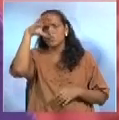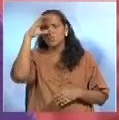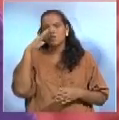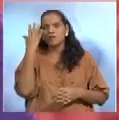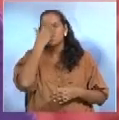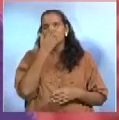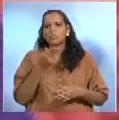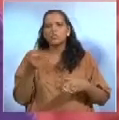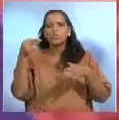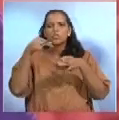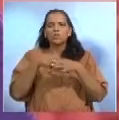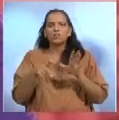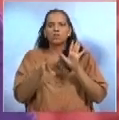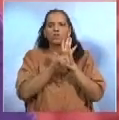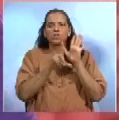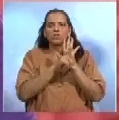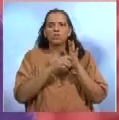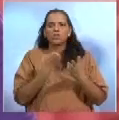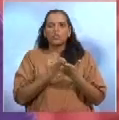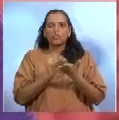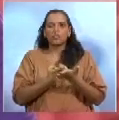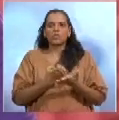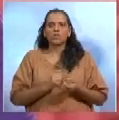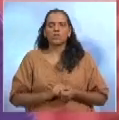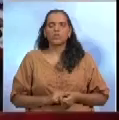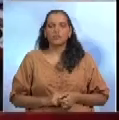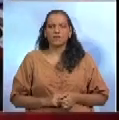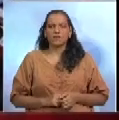incluido dentro del proyecto de ley económica y solidaria.